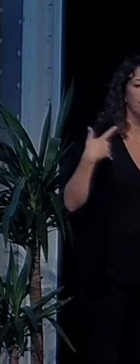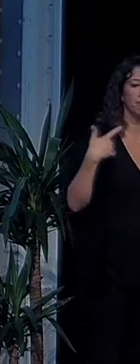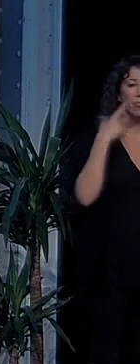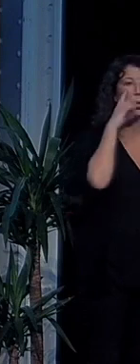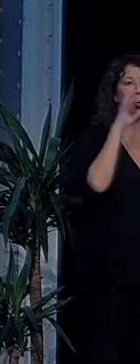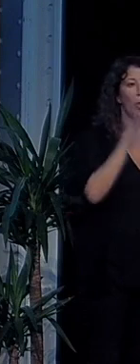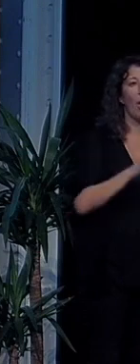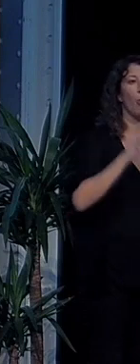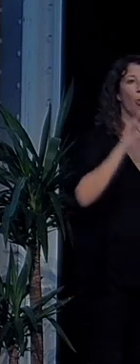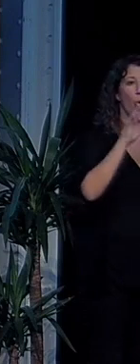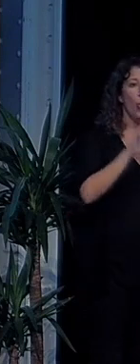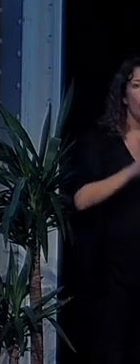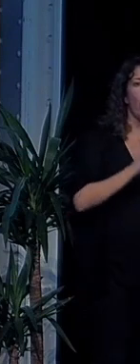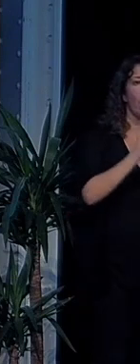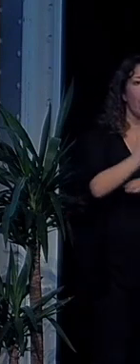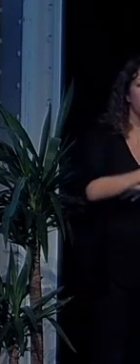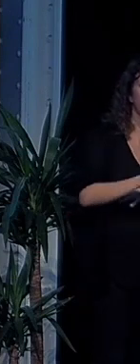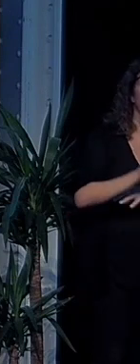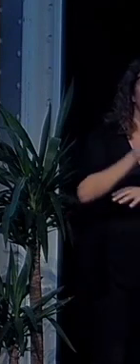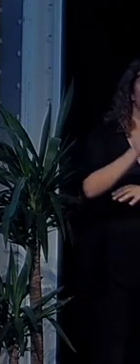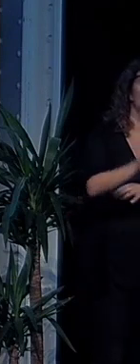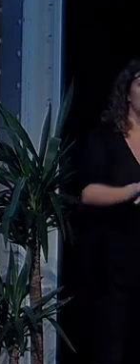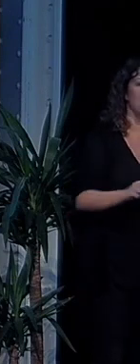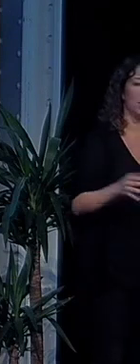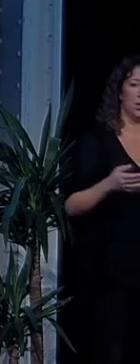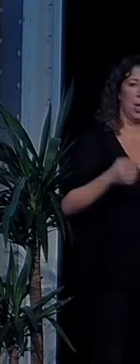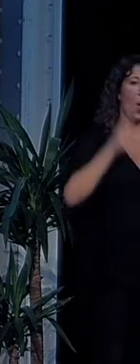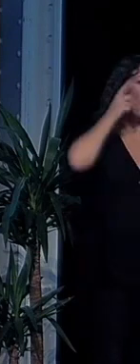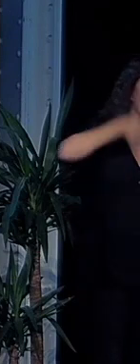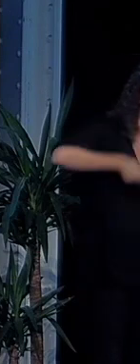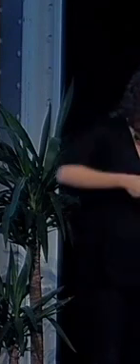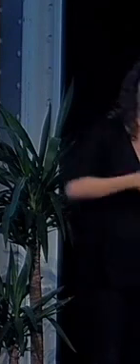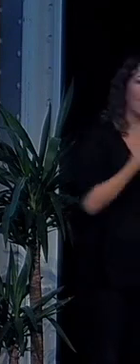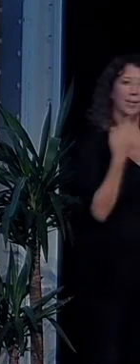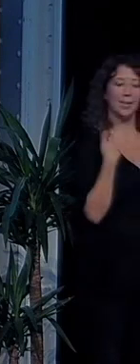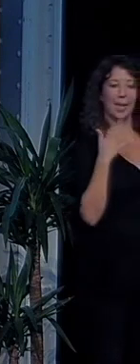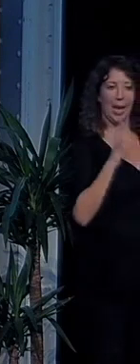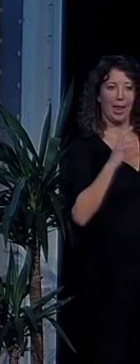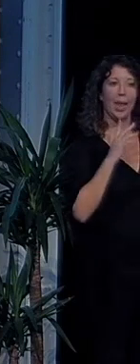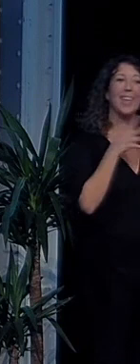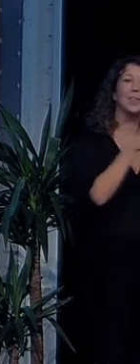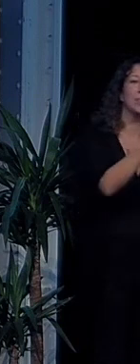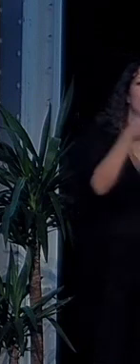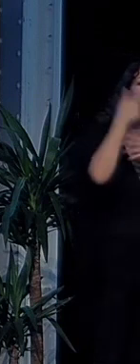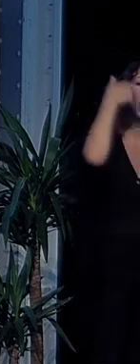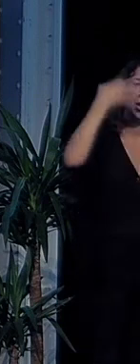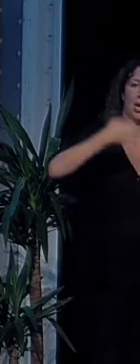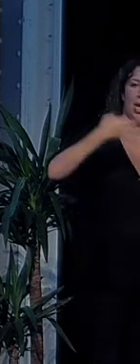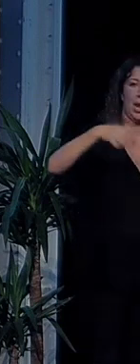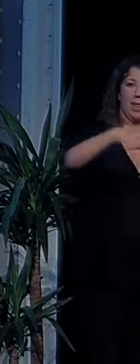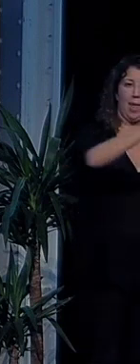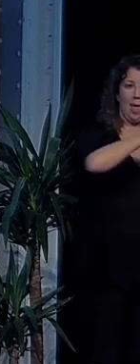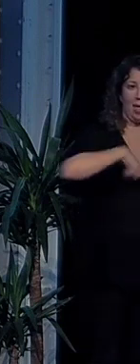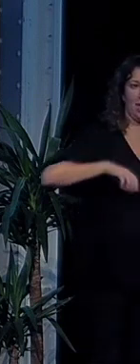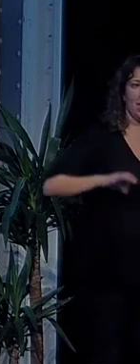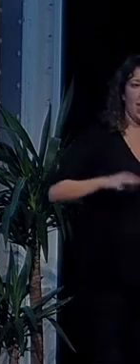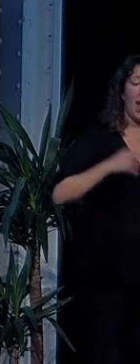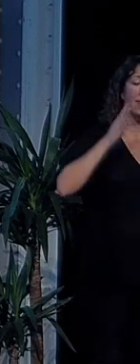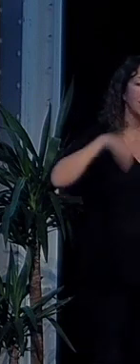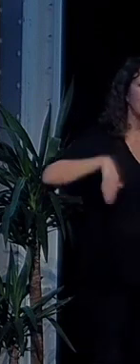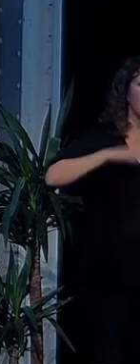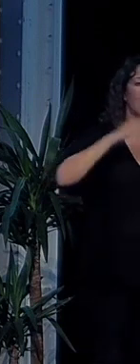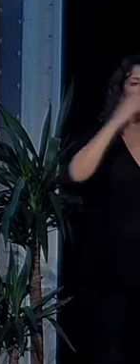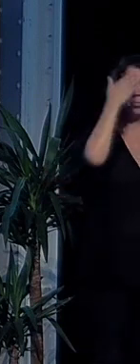ten cuidado, pero ya no le puedo decir ni lo del taxista ni lo del policía. Le digo la realidad y creo que la base es la